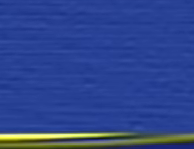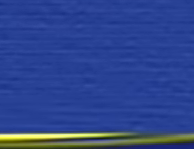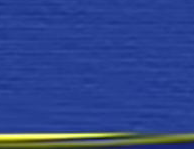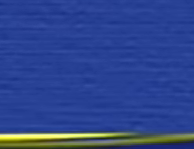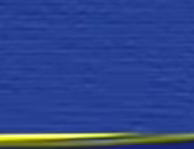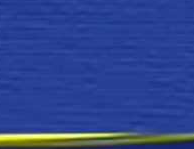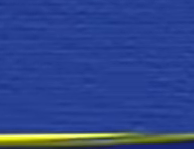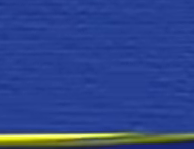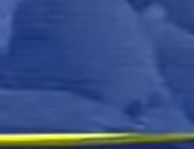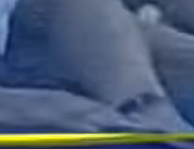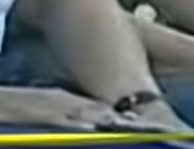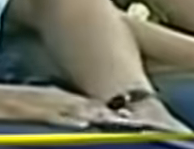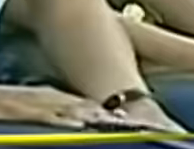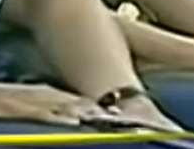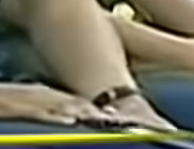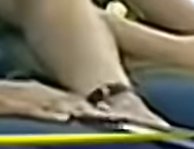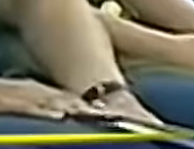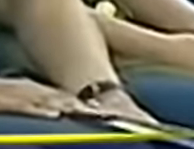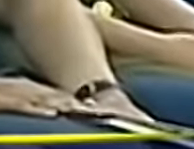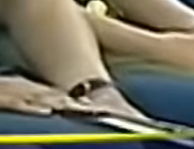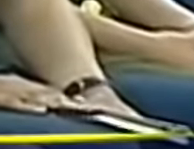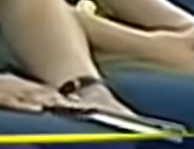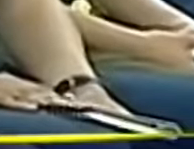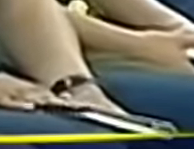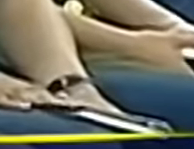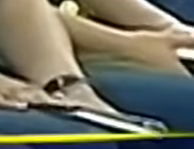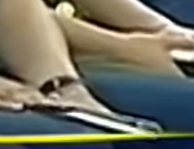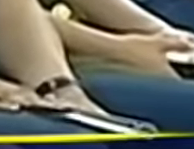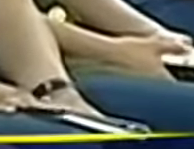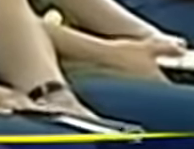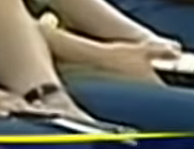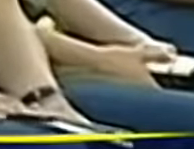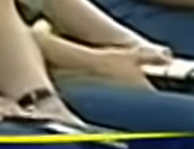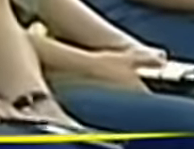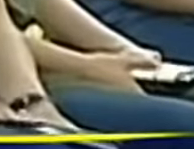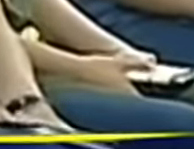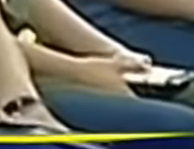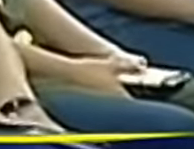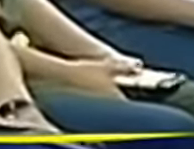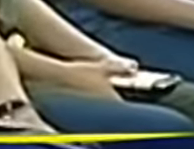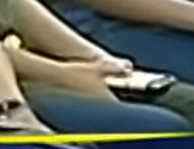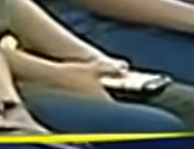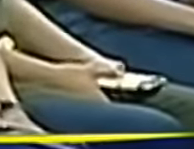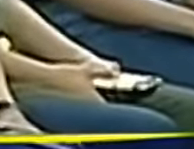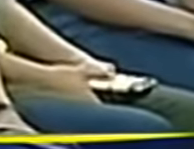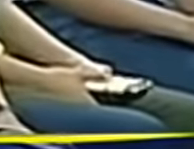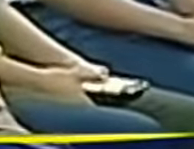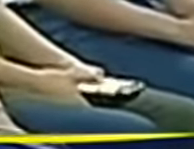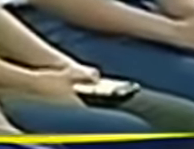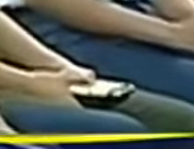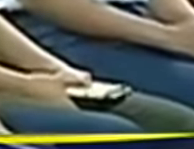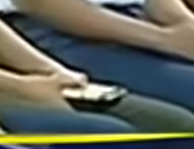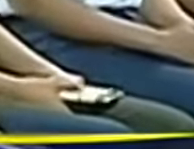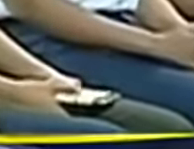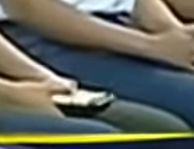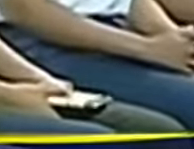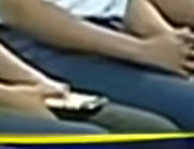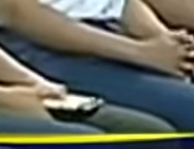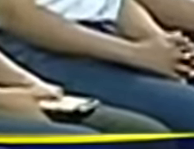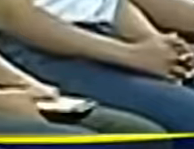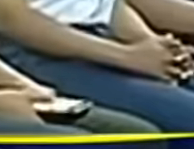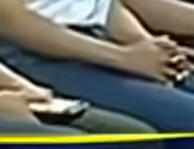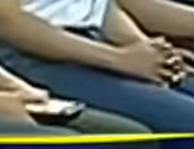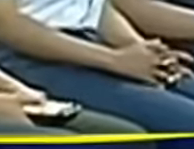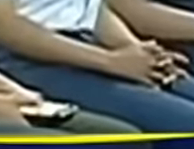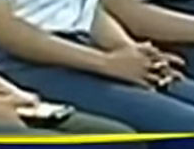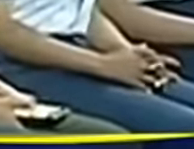democráticos, constitucionales, territoriales y toda pues esa bondad que nos genera el pueblo de Venezuela. Así que, mi comandante en jefe, bienvenido